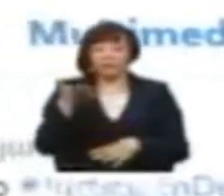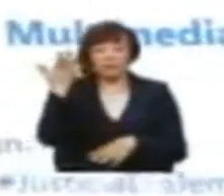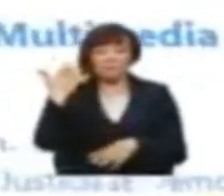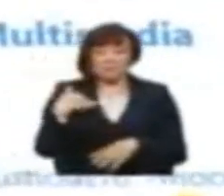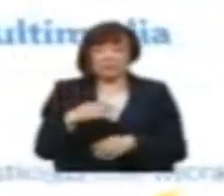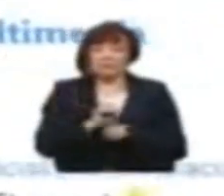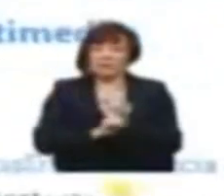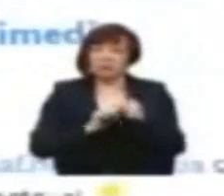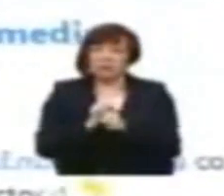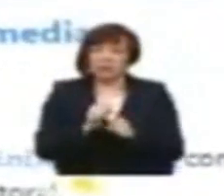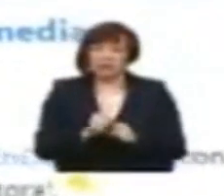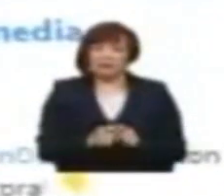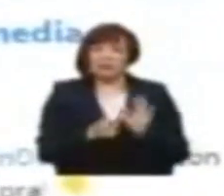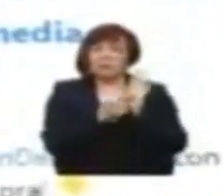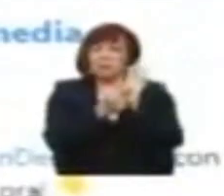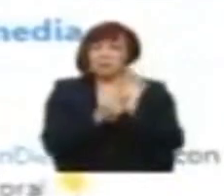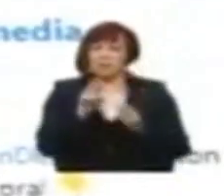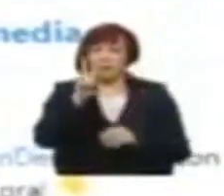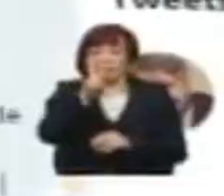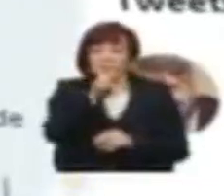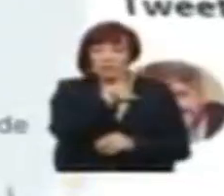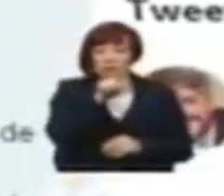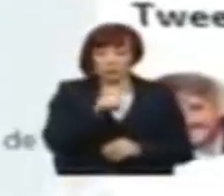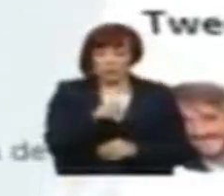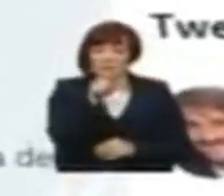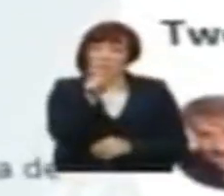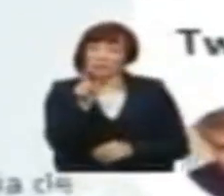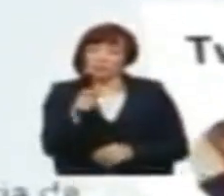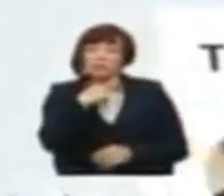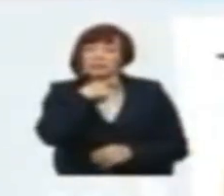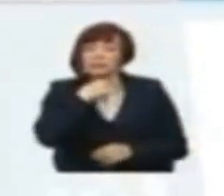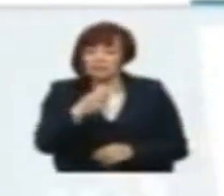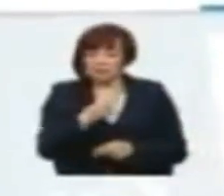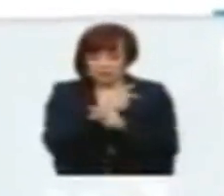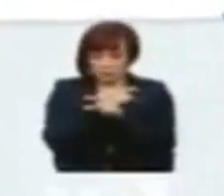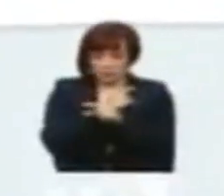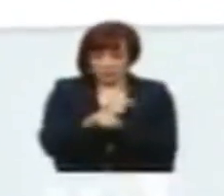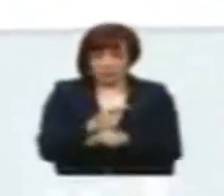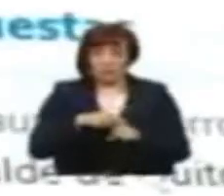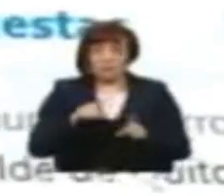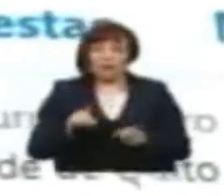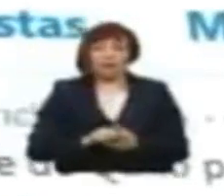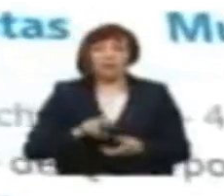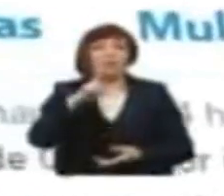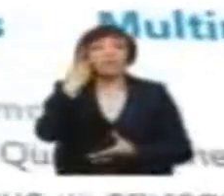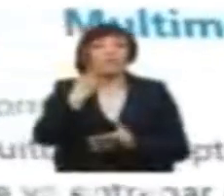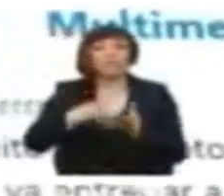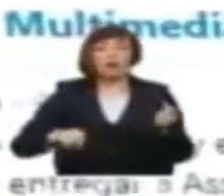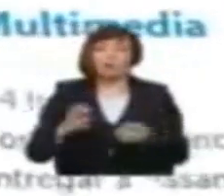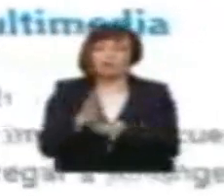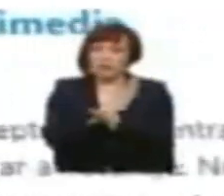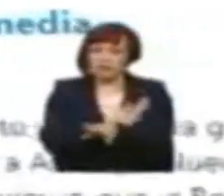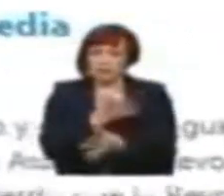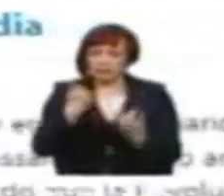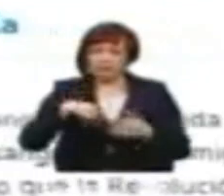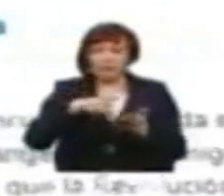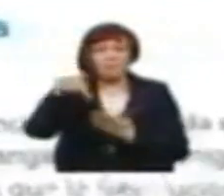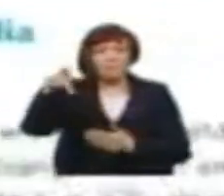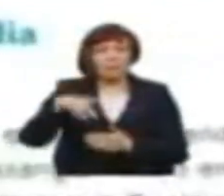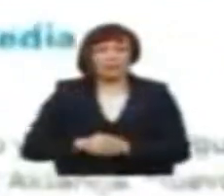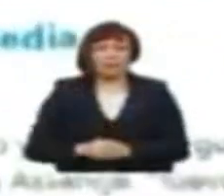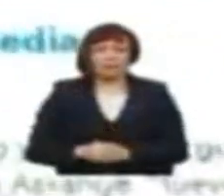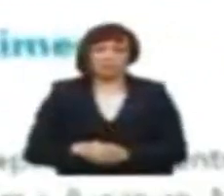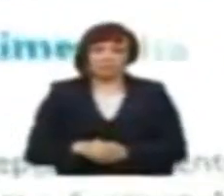Contencioso Electoral no supera los 22,000 seguidores. El doble que el estratega contratado, que no llega a 11,000